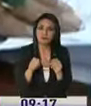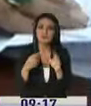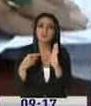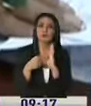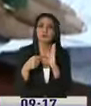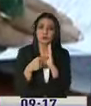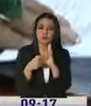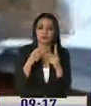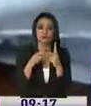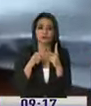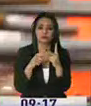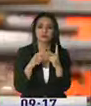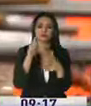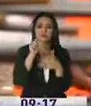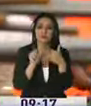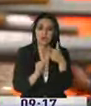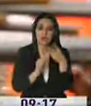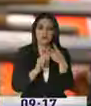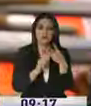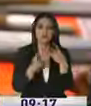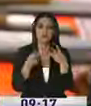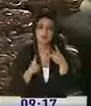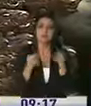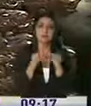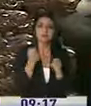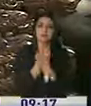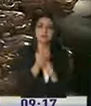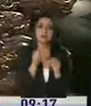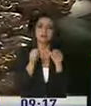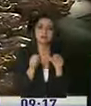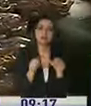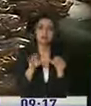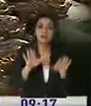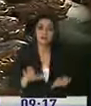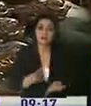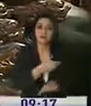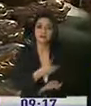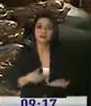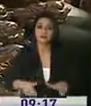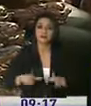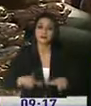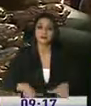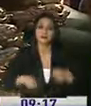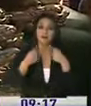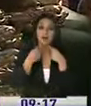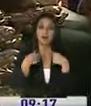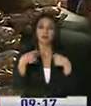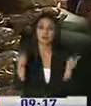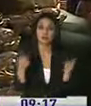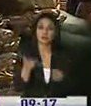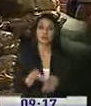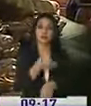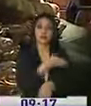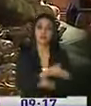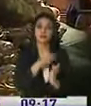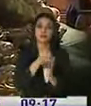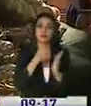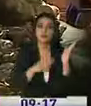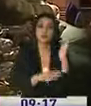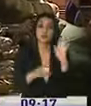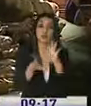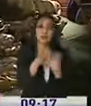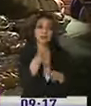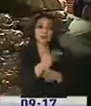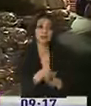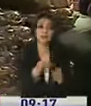impulsar la equidad tributaria y la generación de empleo, según lo anunciado por el presidente Lenín Moreno, quien envió días atrás el proyecto al